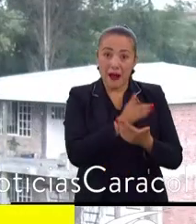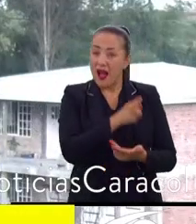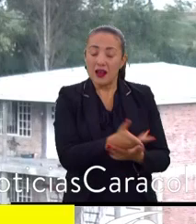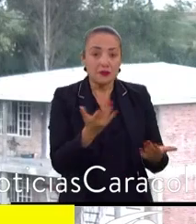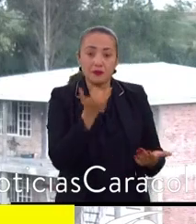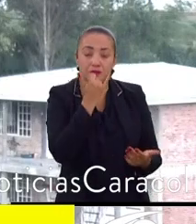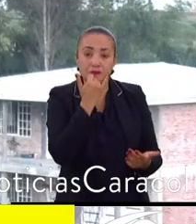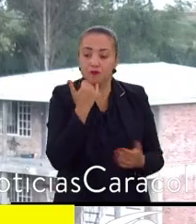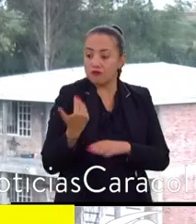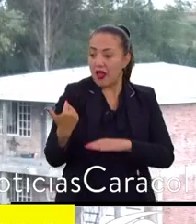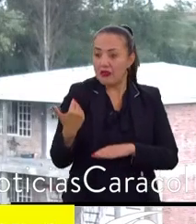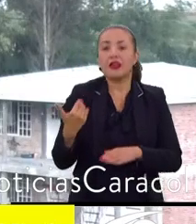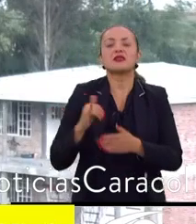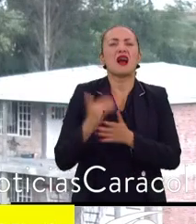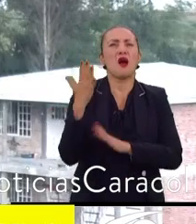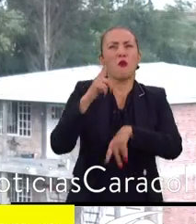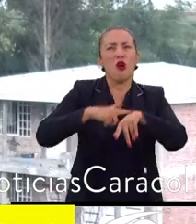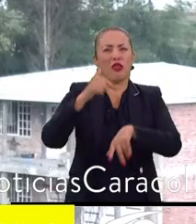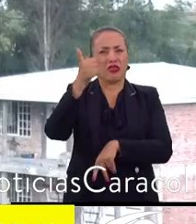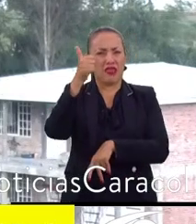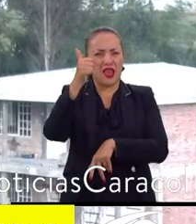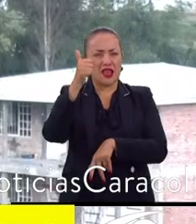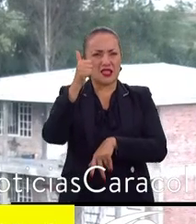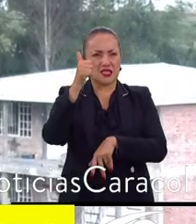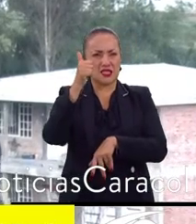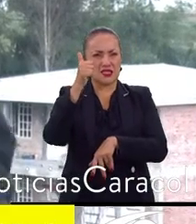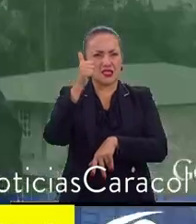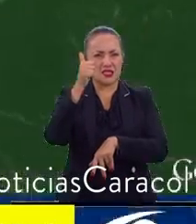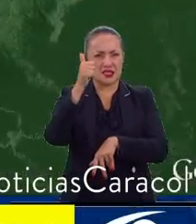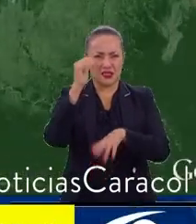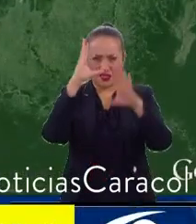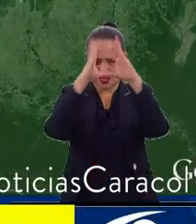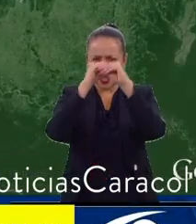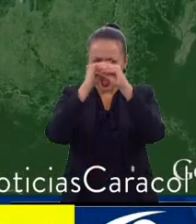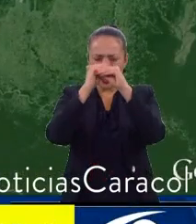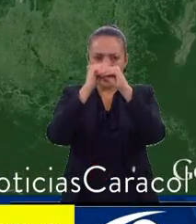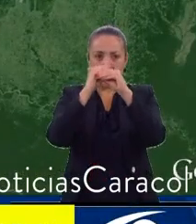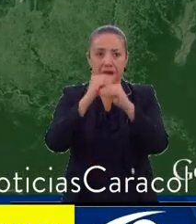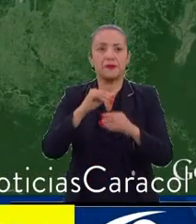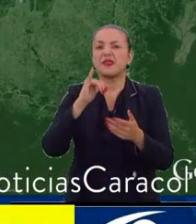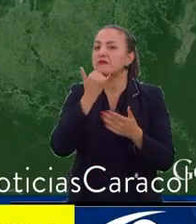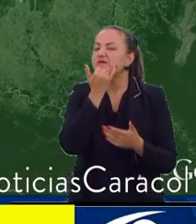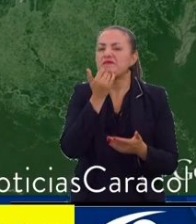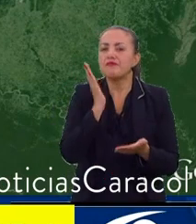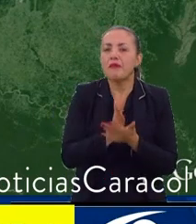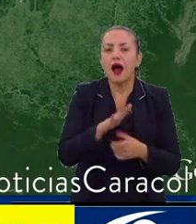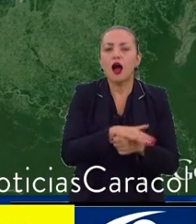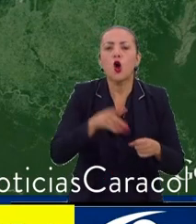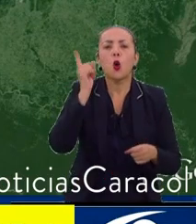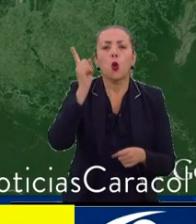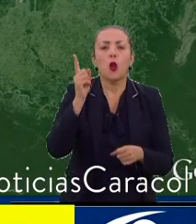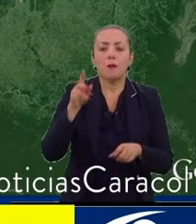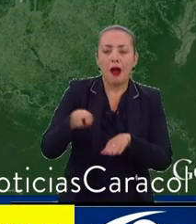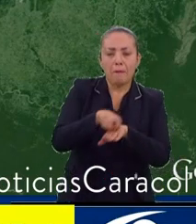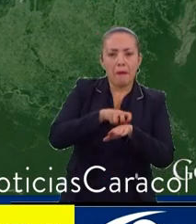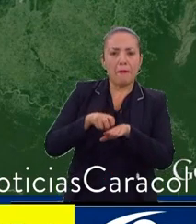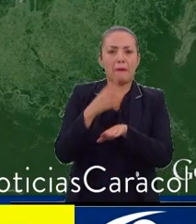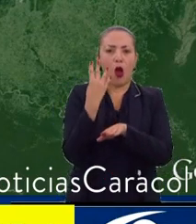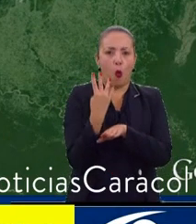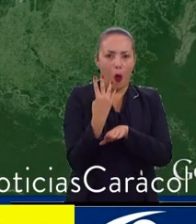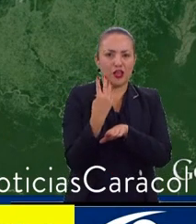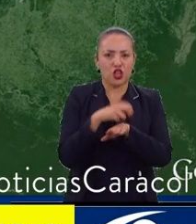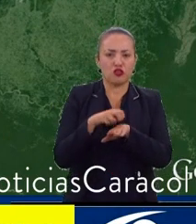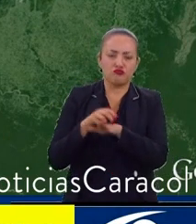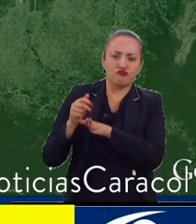últimas horas anoche hacia las 10 lo que se sabe es que estas cuatro personas regresaban en una camioneta desde el resguardo de